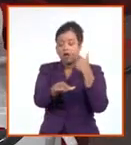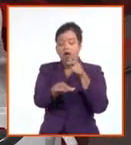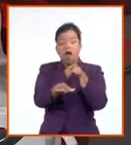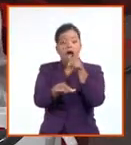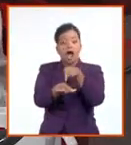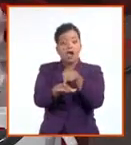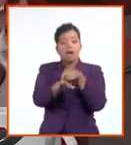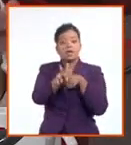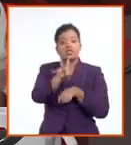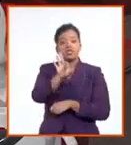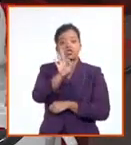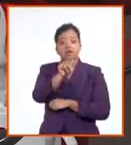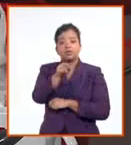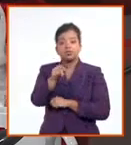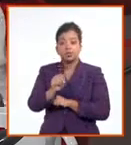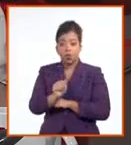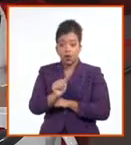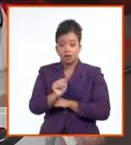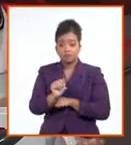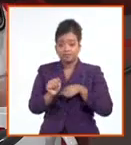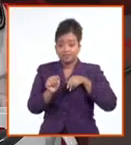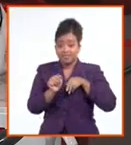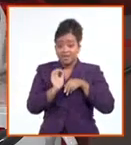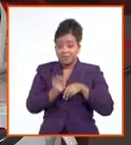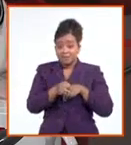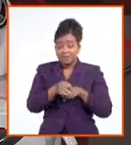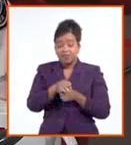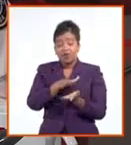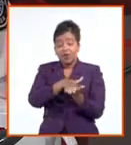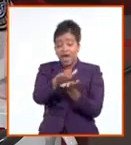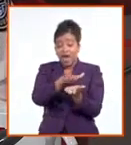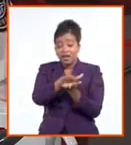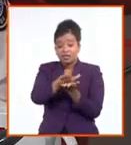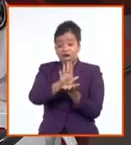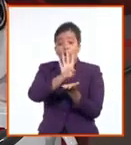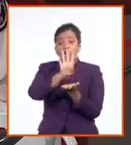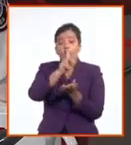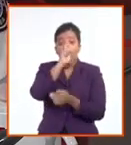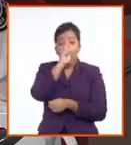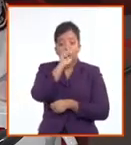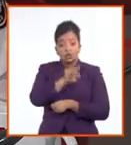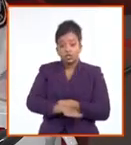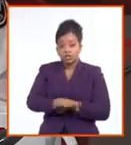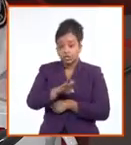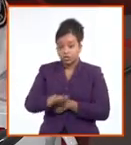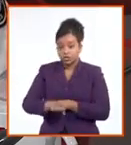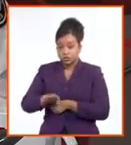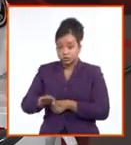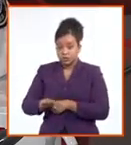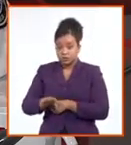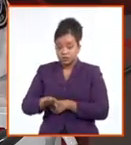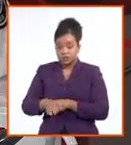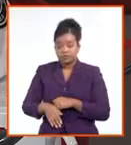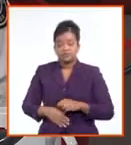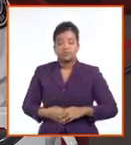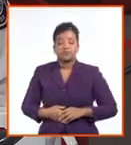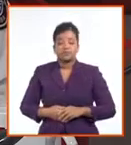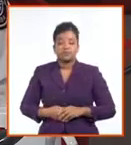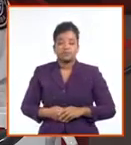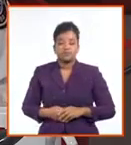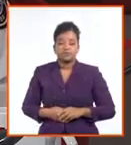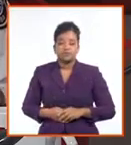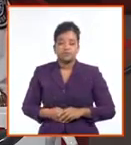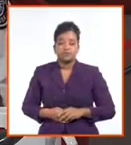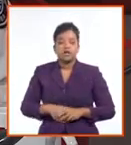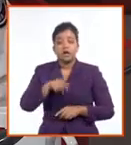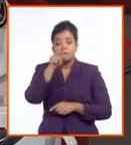bordo, entre ellos iban 4 menores y una menor con estado de deshidratación. Estas personas fueron